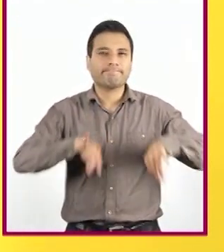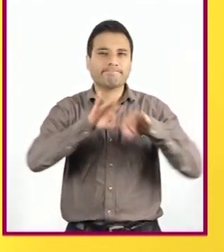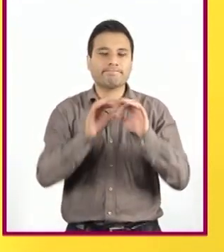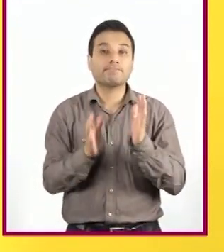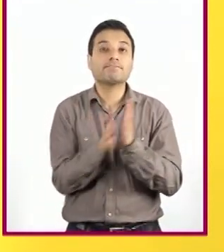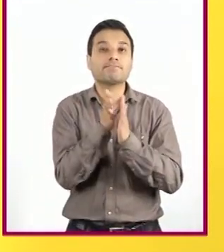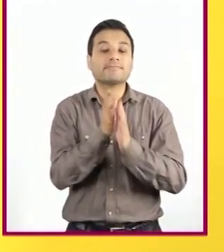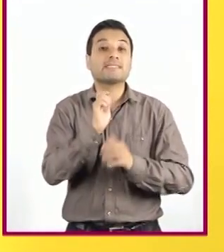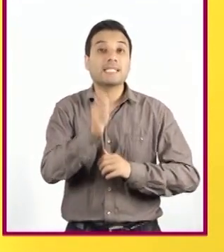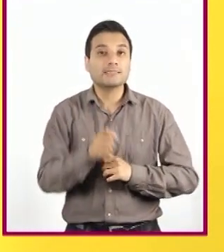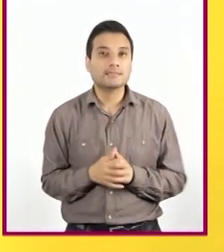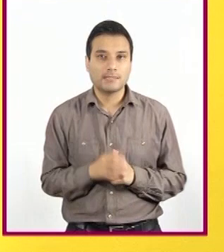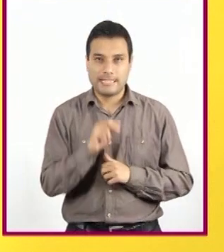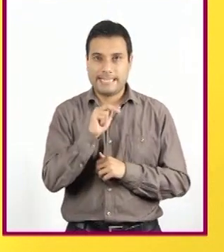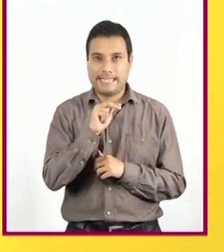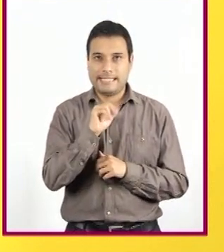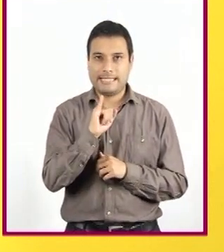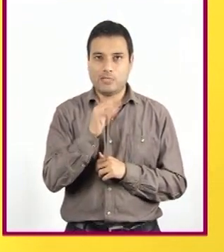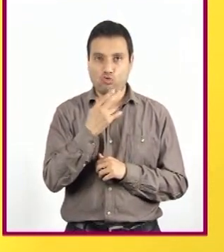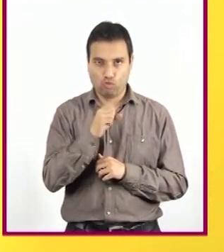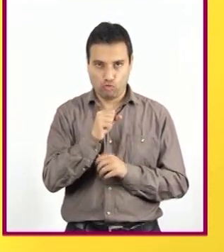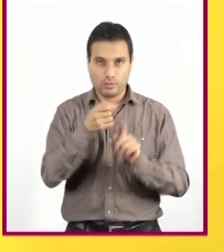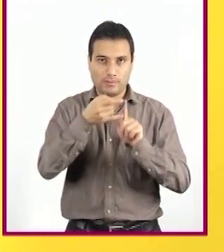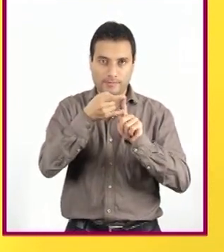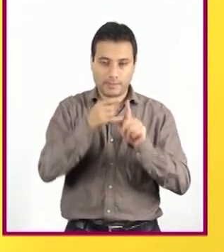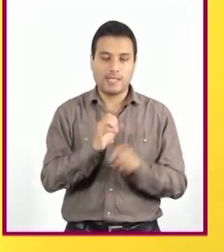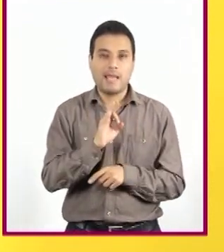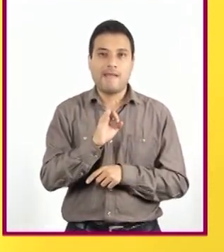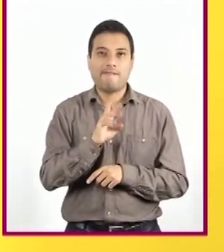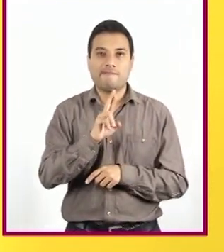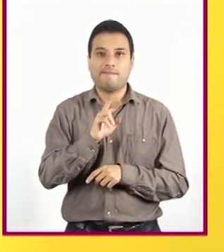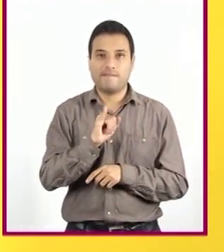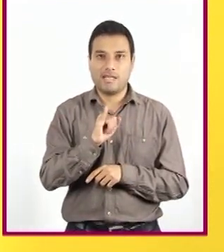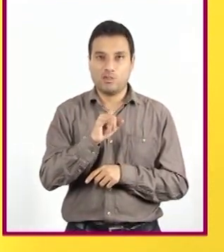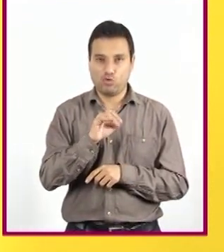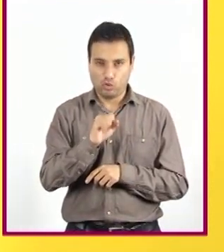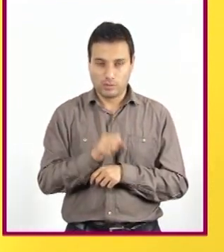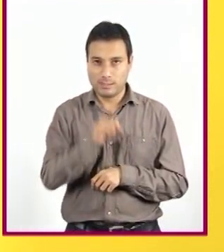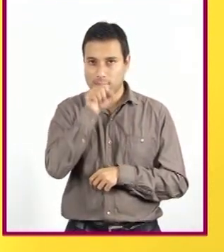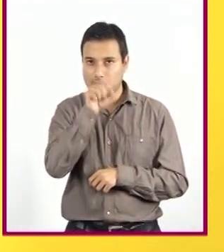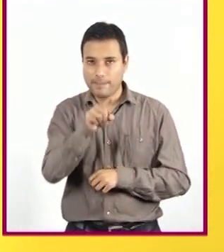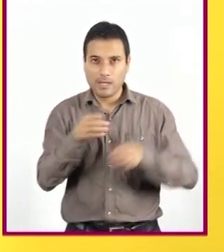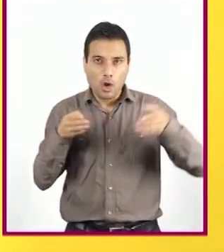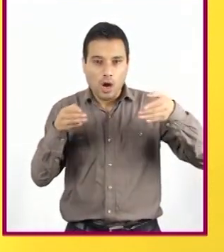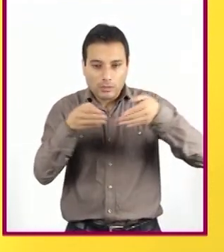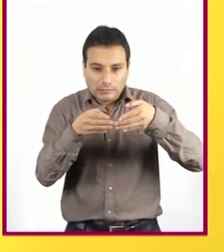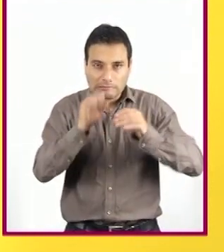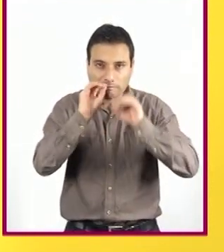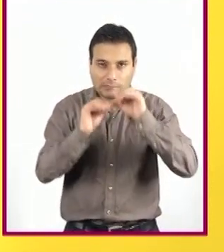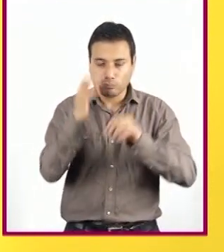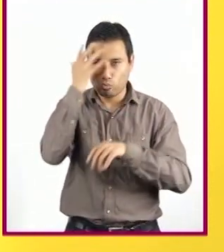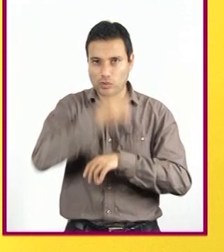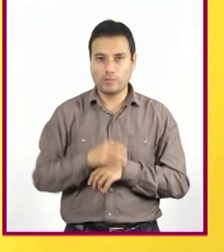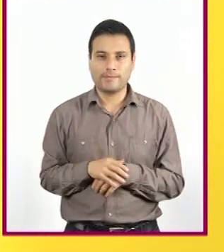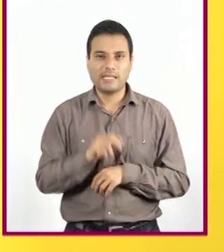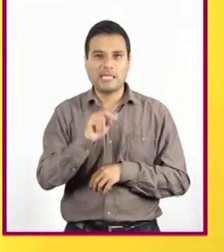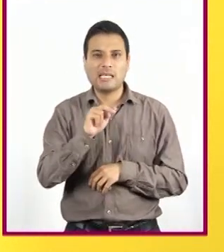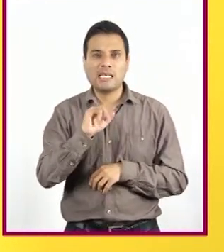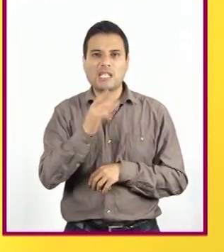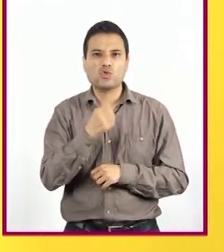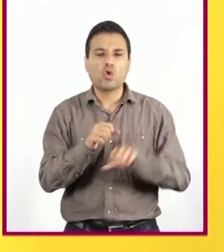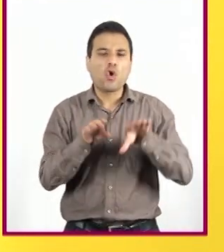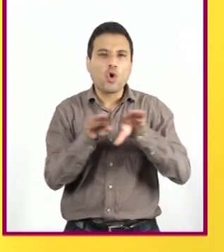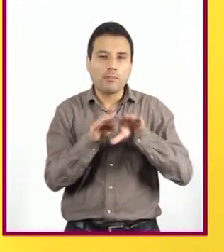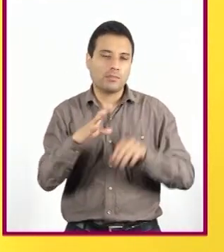sin duda los nichos, los frisos y las altas y agudas cornisas. Los nichos son de forma